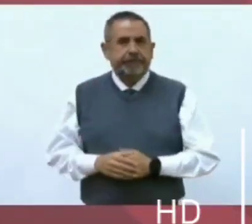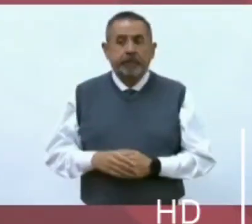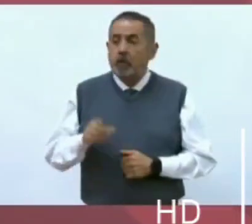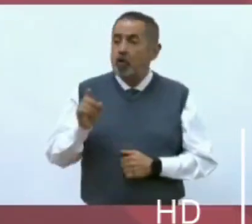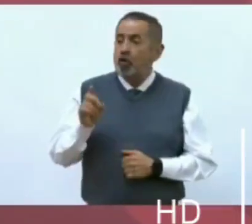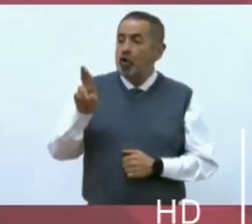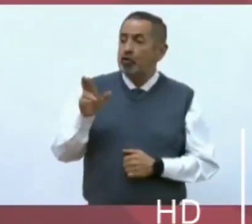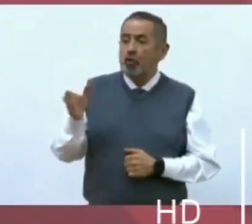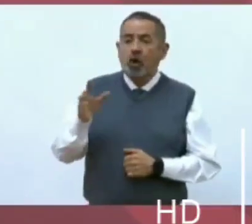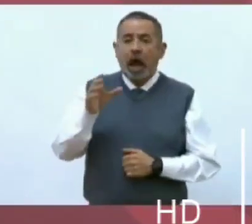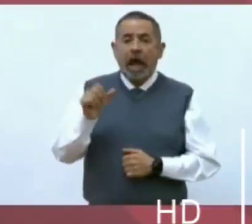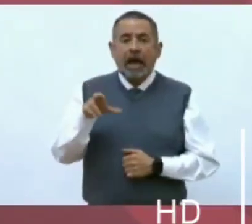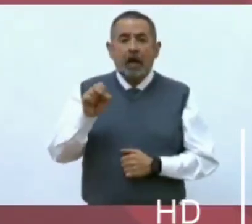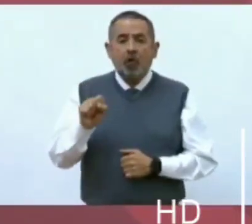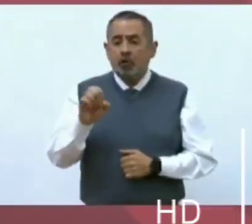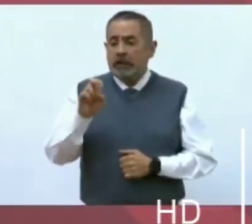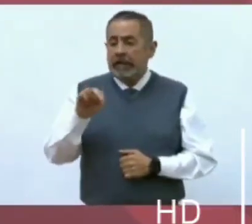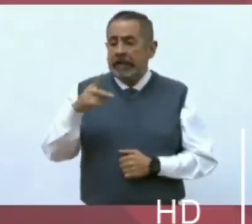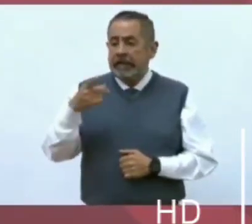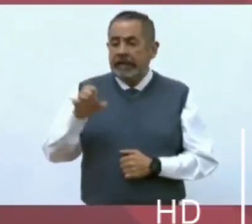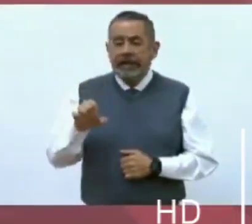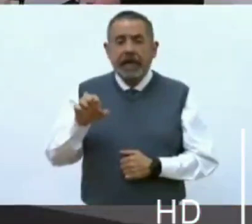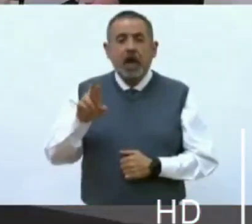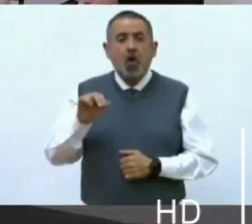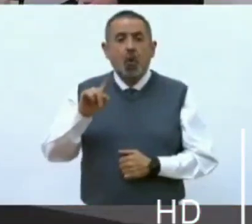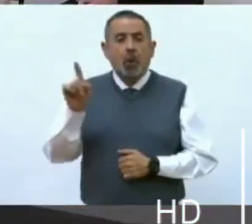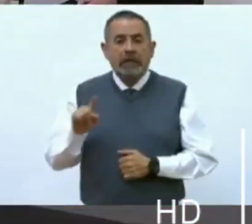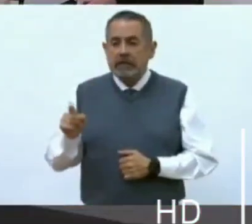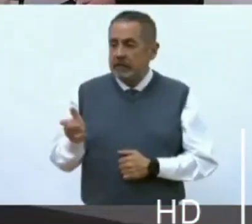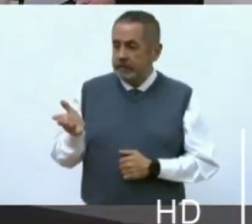doctor Carlos Enrique Ruiz Abreu.